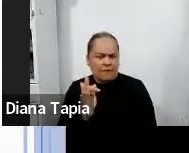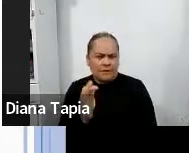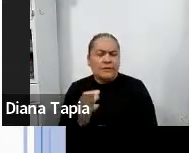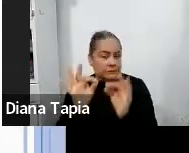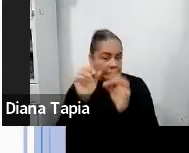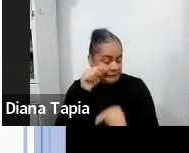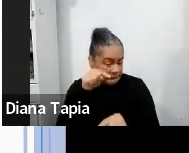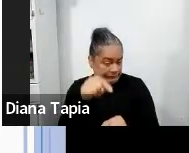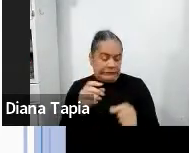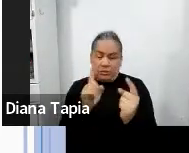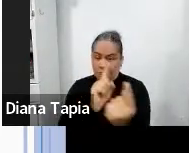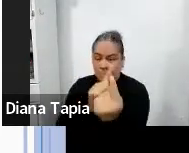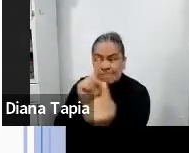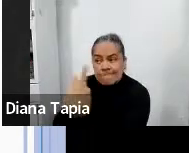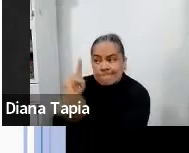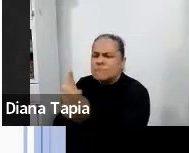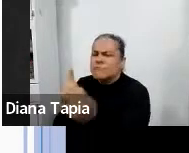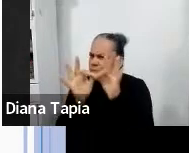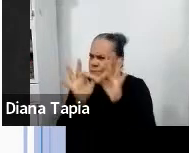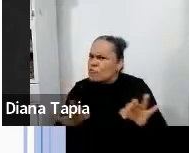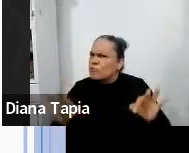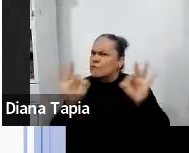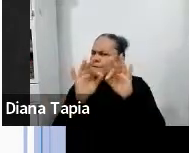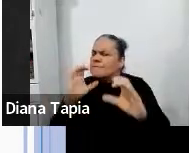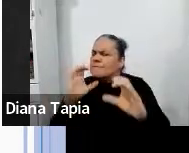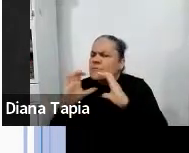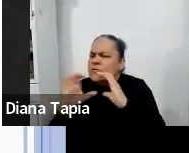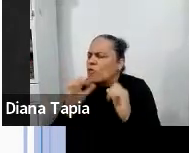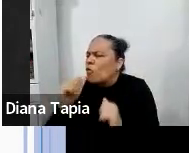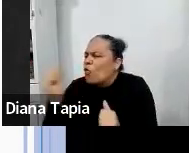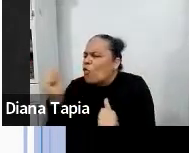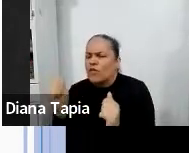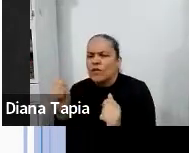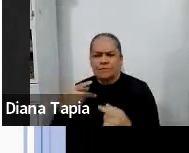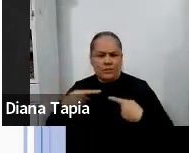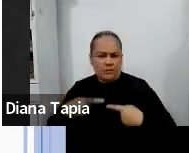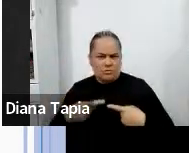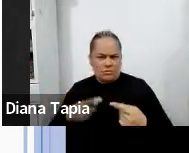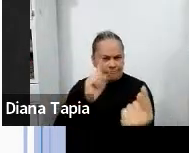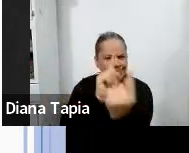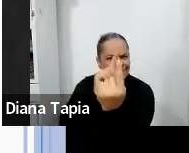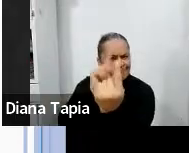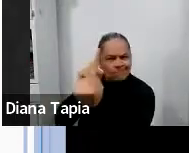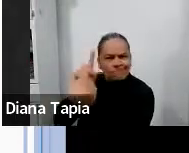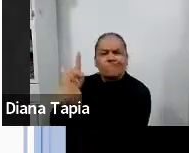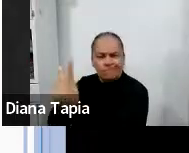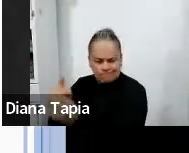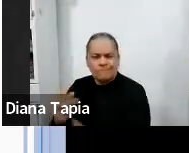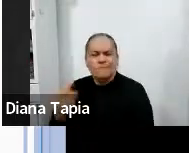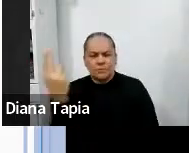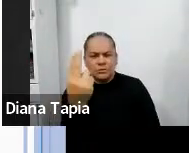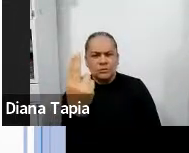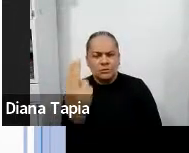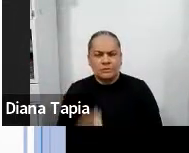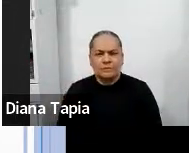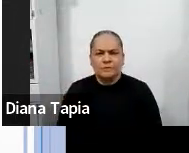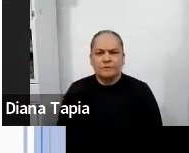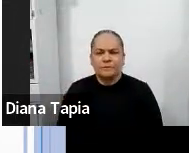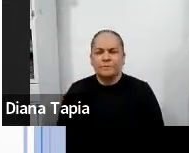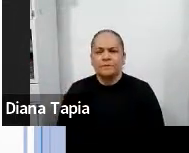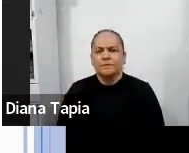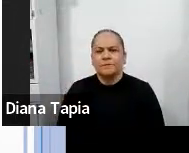socialización y la comunicación. Eh, bueno, les digo, te,